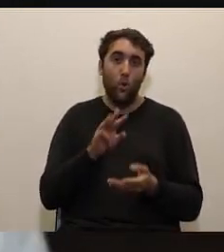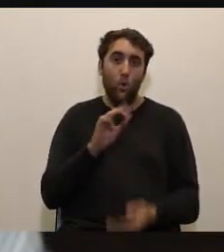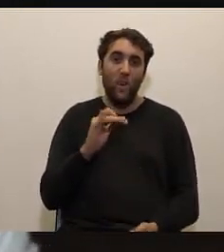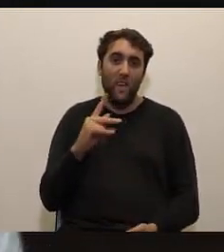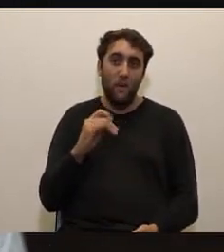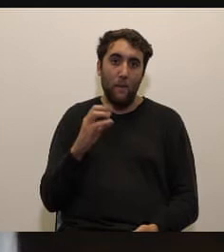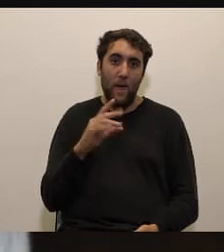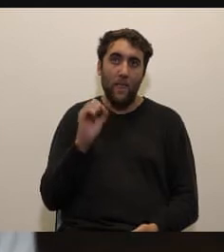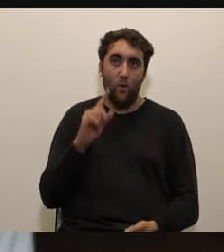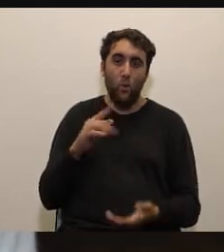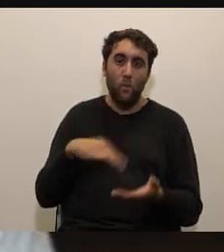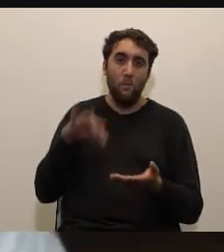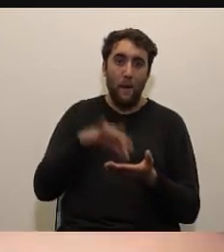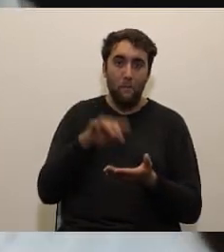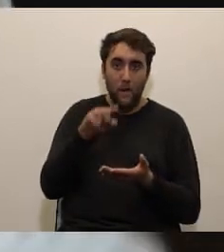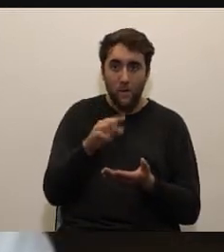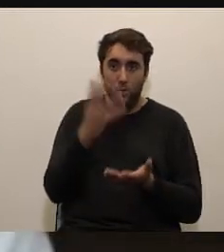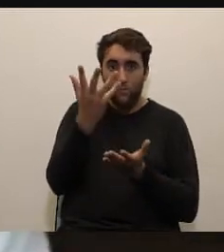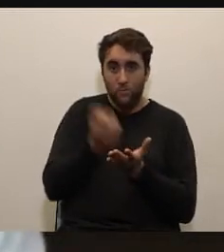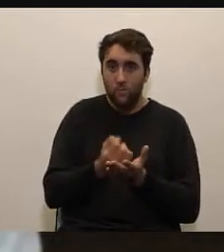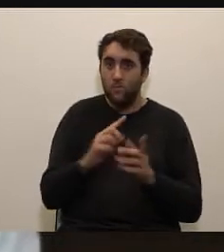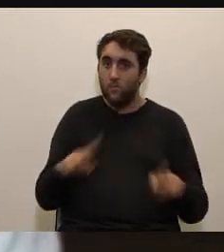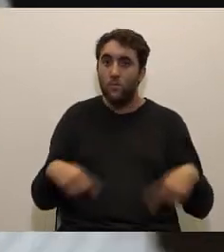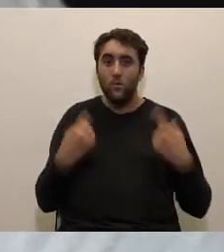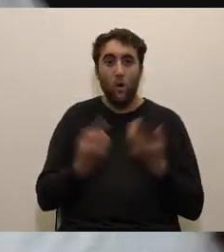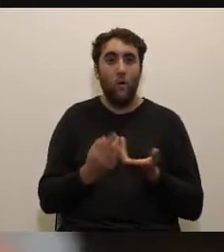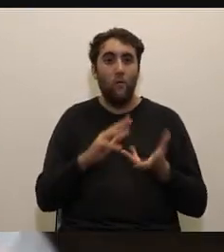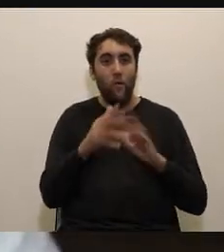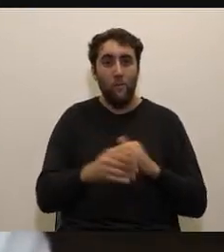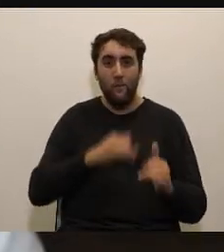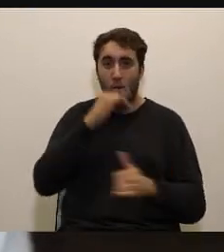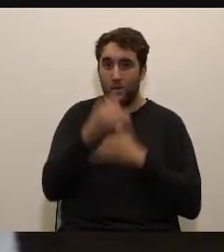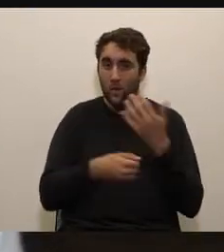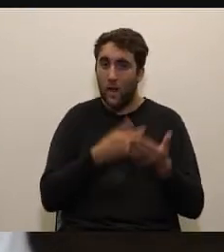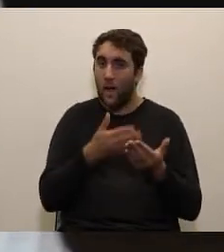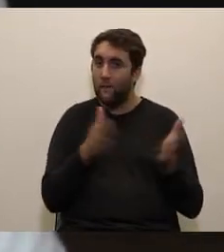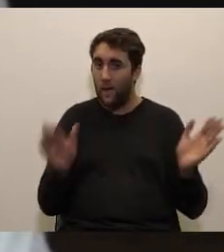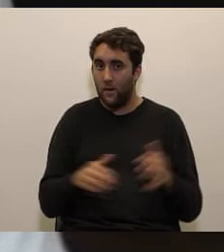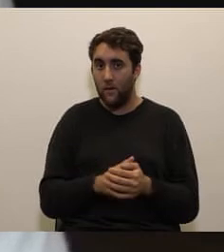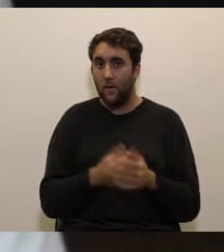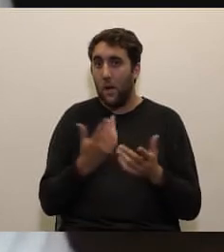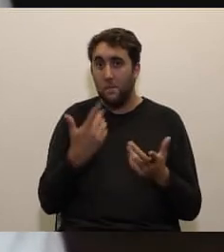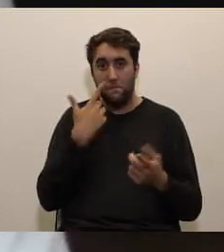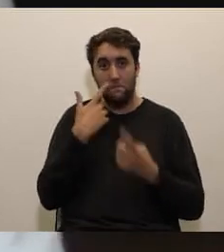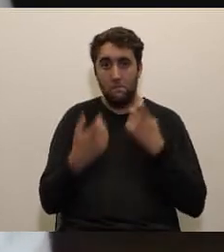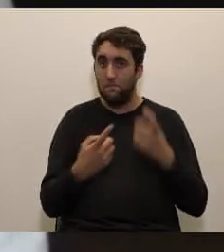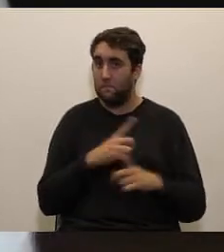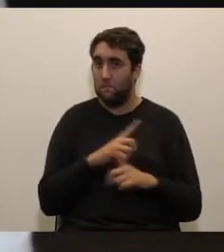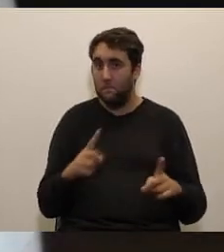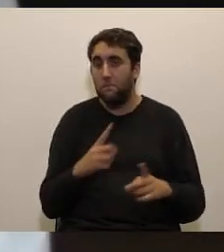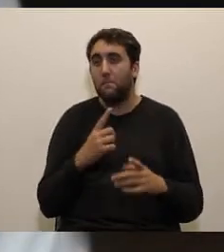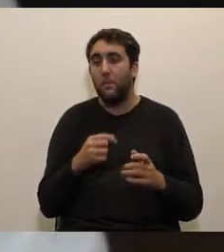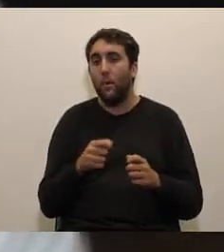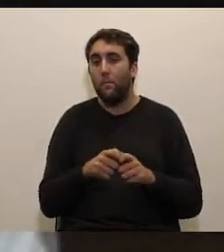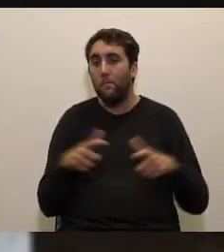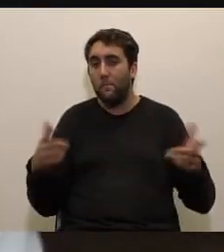los mapas que se llama OpenStreetMap. Todos consumimos datos abiertos y muchas veces creamos datos abiertos inclusive sin darnos cuenta. Creo que aumentar